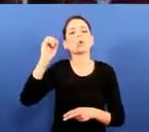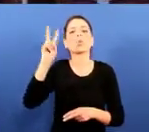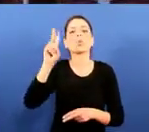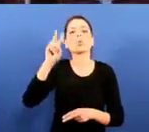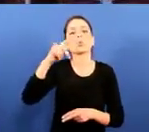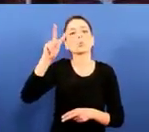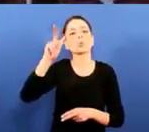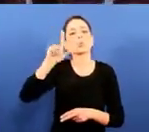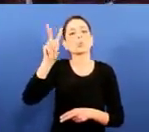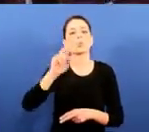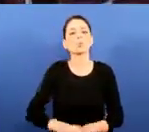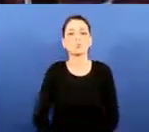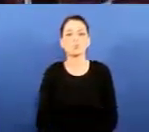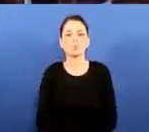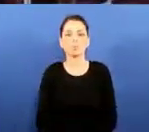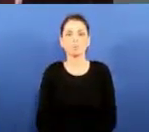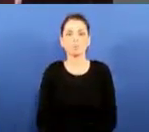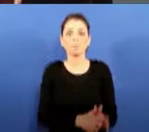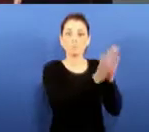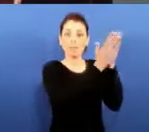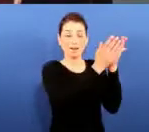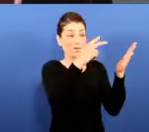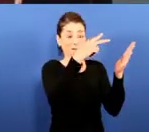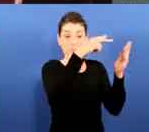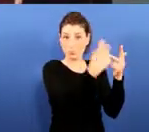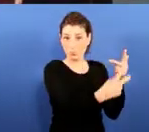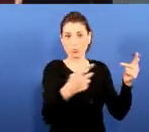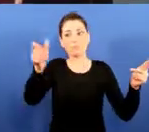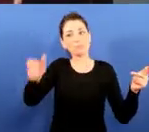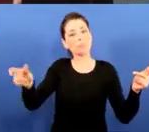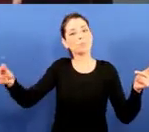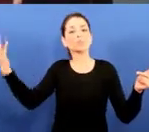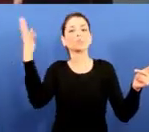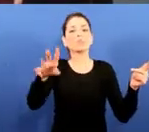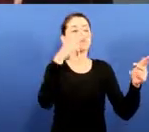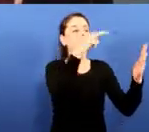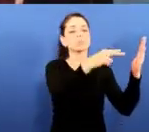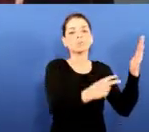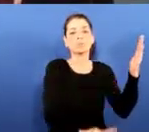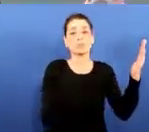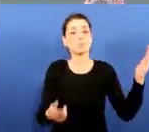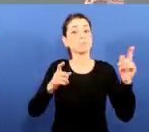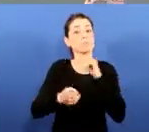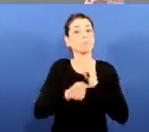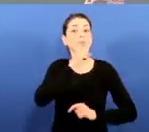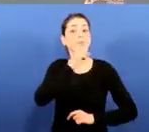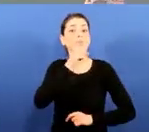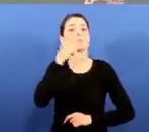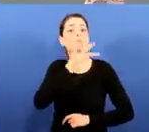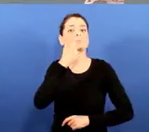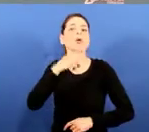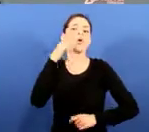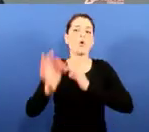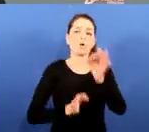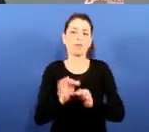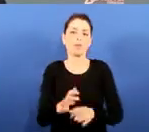Íñigo Urkullu, presidente del Euskadi Buru Batzar, Juan María Atutxa, presidente de la Fundación Sabino Arana, e Irune Zuluaga, directora de la Fundación